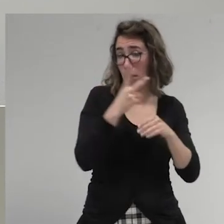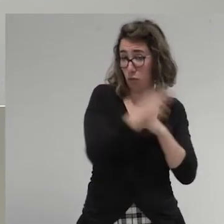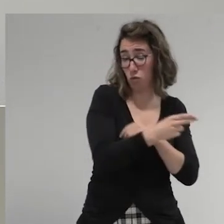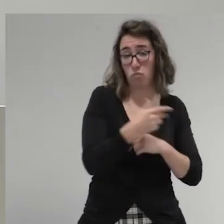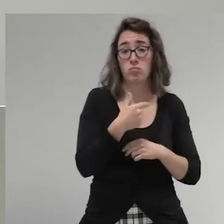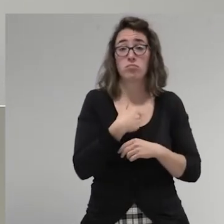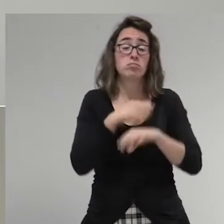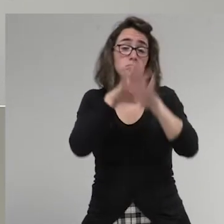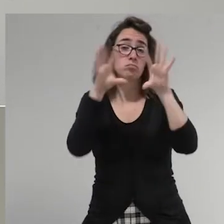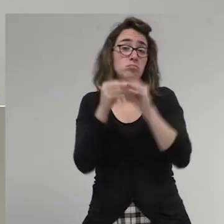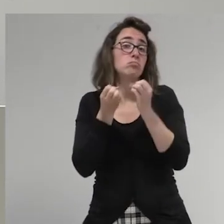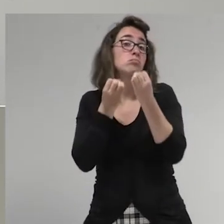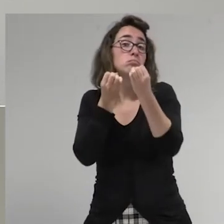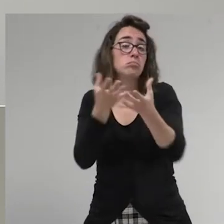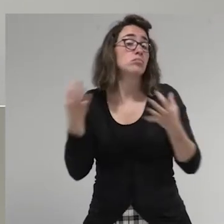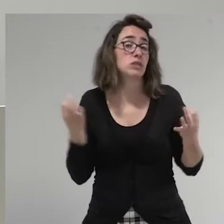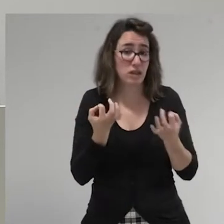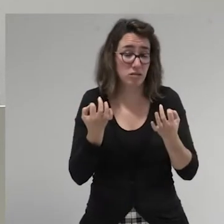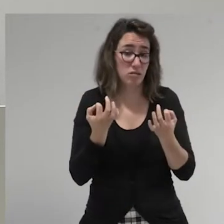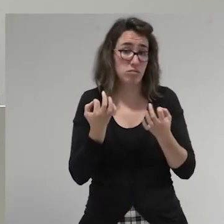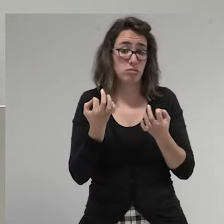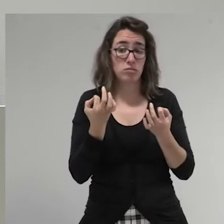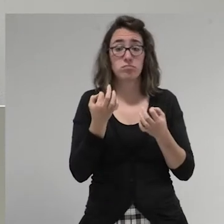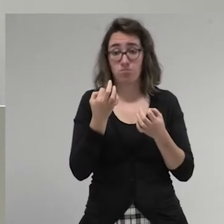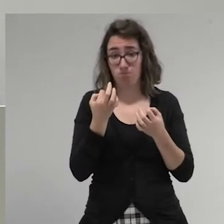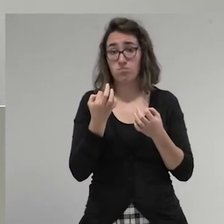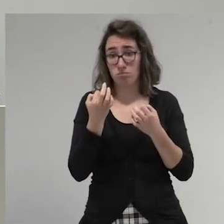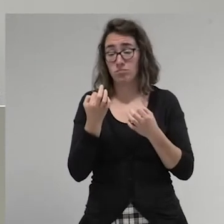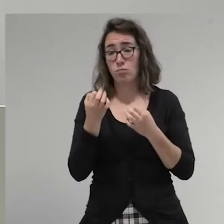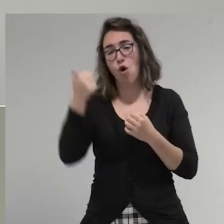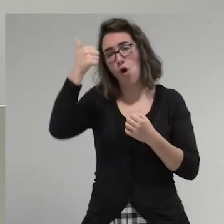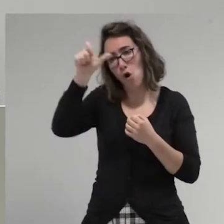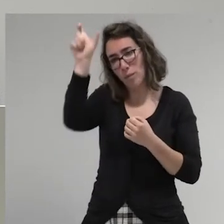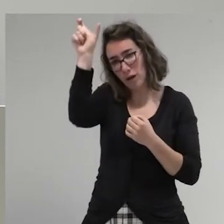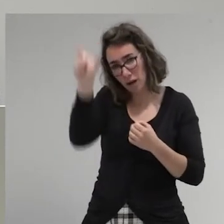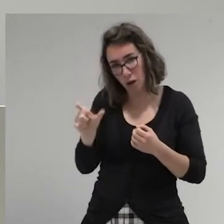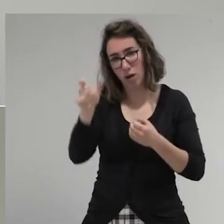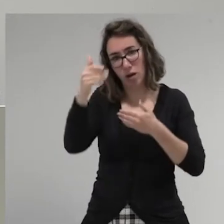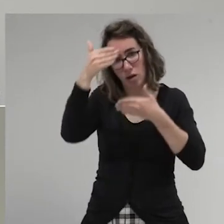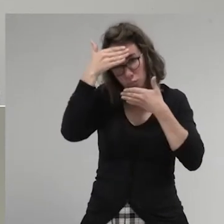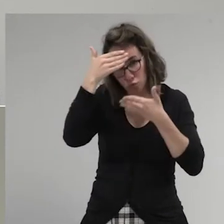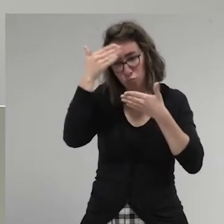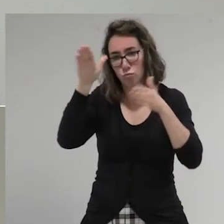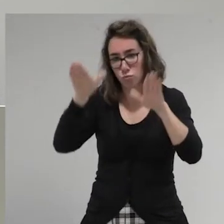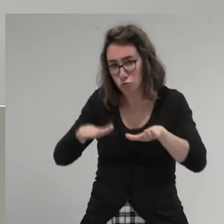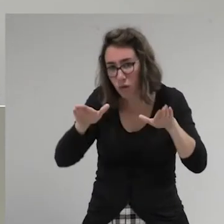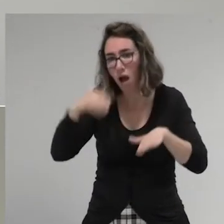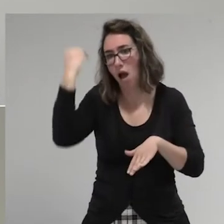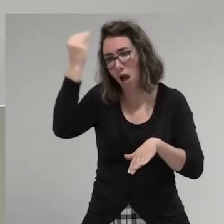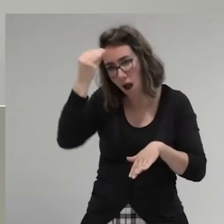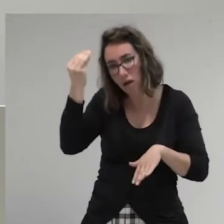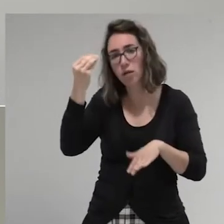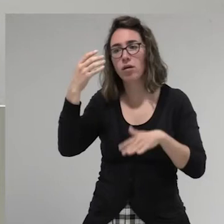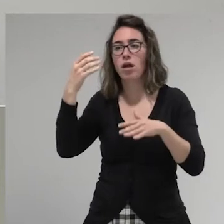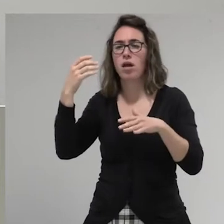una producción de ese hombre musulmán moro racializado hiperviolento, además